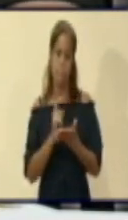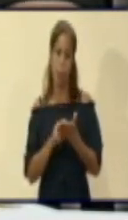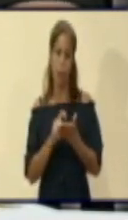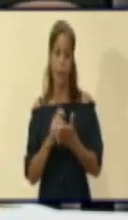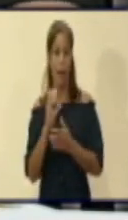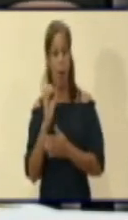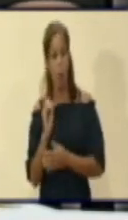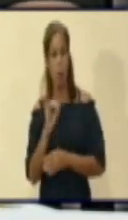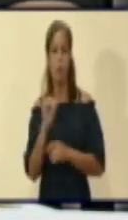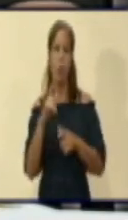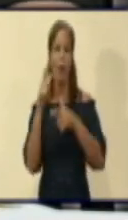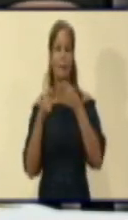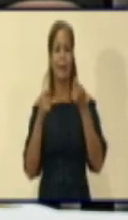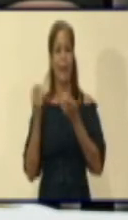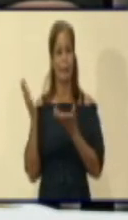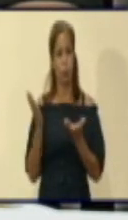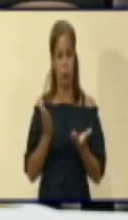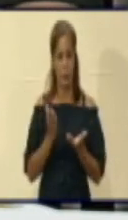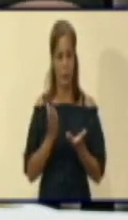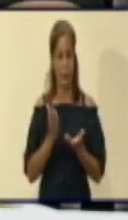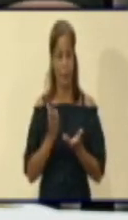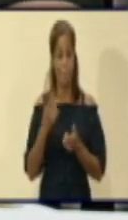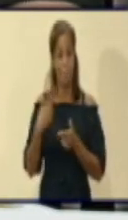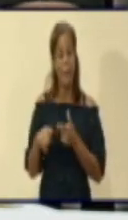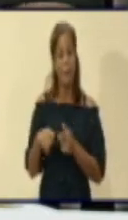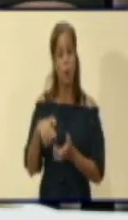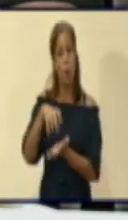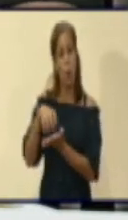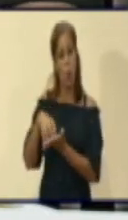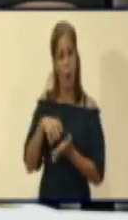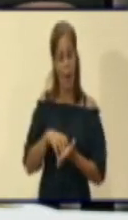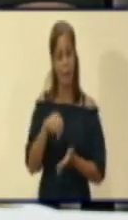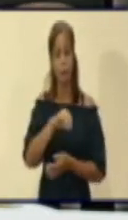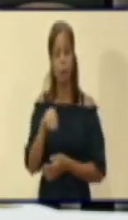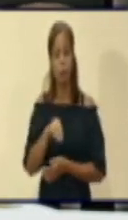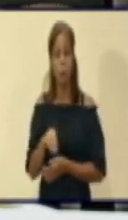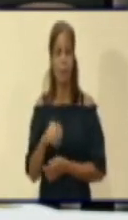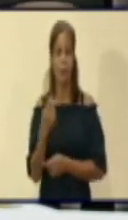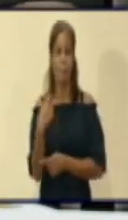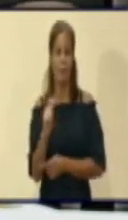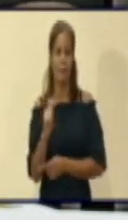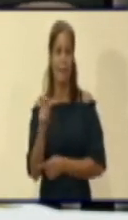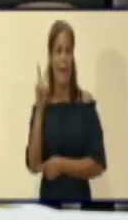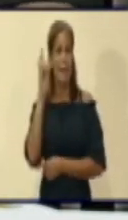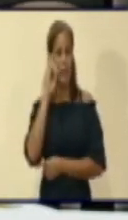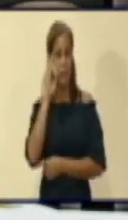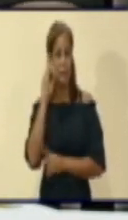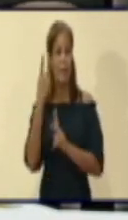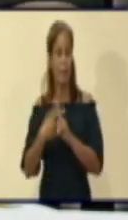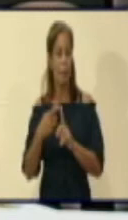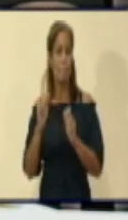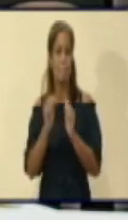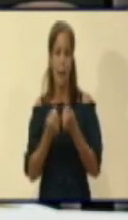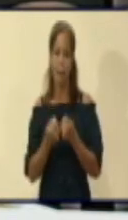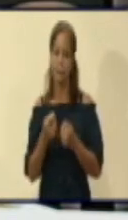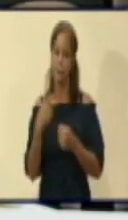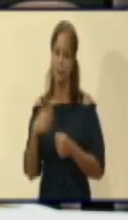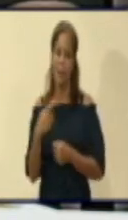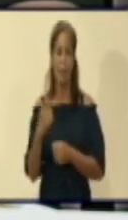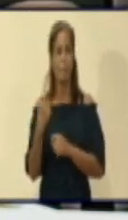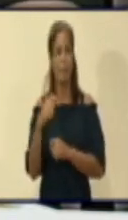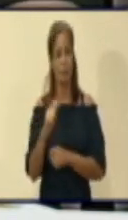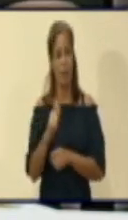sexto establecimiento que venda un pan y leche ahora una de las preocupaciones de la población está en la venta de cigarros fósforos y tabaco